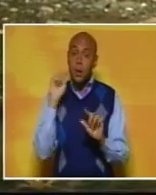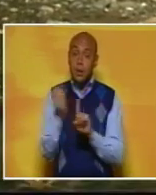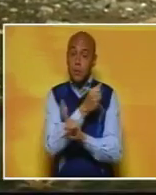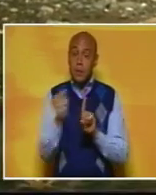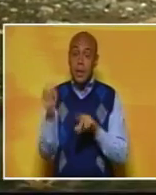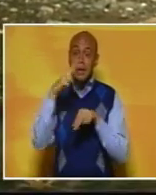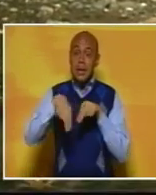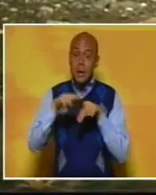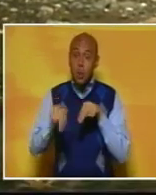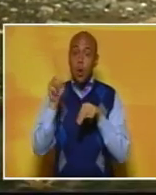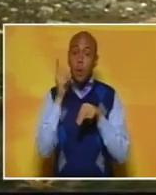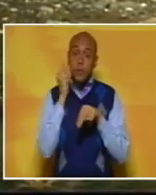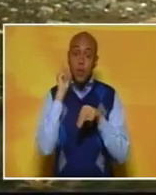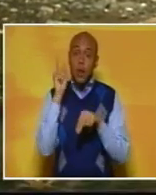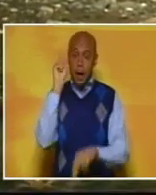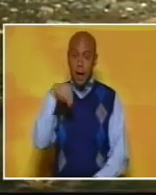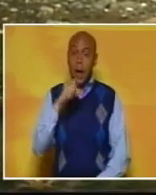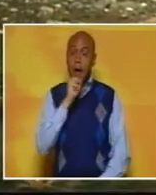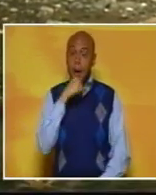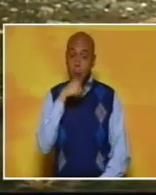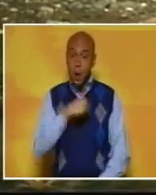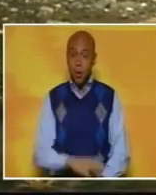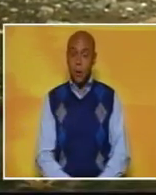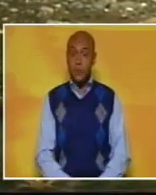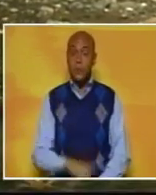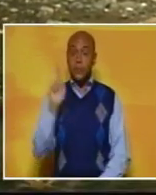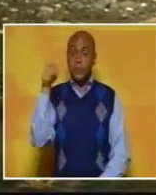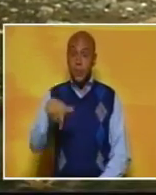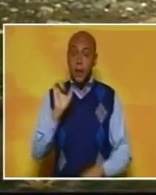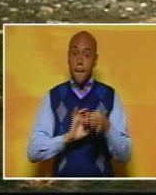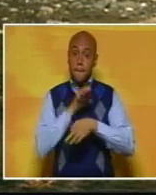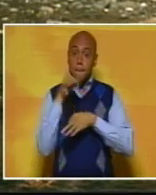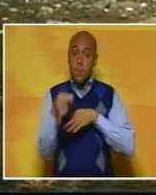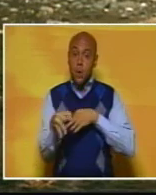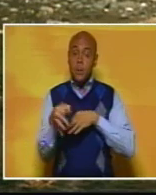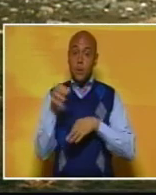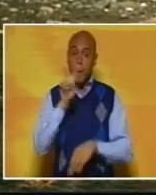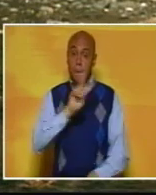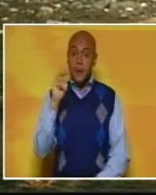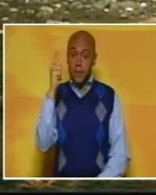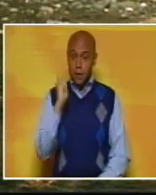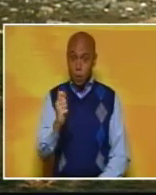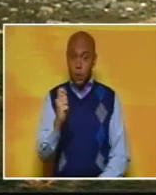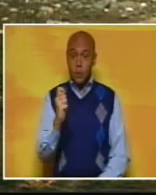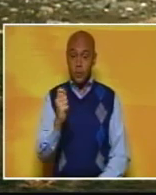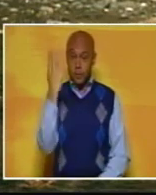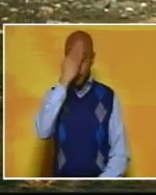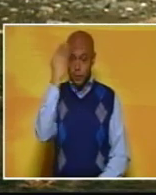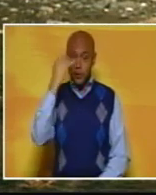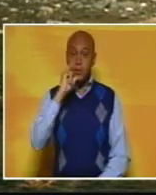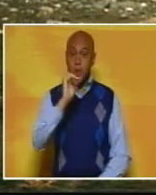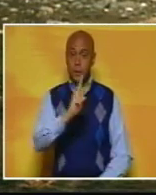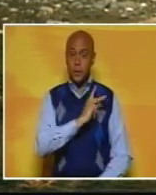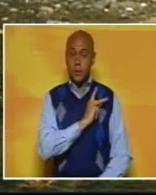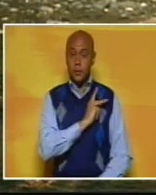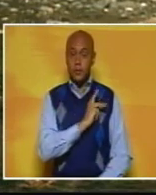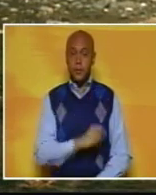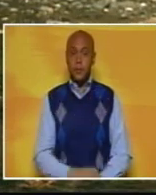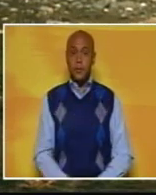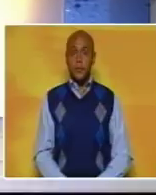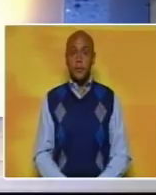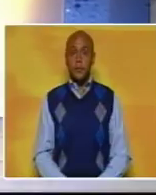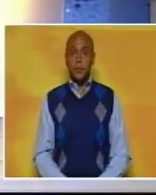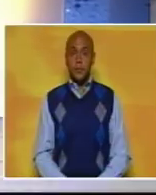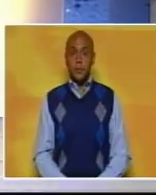a niños y a personas de la tercera edad. Desde el municipio Paz Castillo del estado Miranda, Rafael Aníbal Camacho, Noticiero